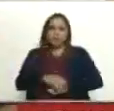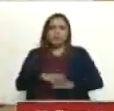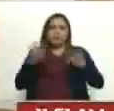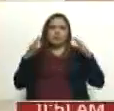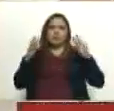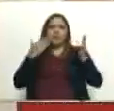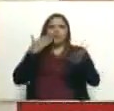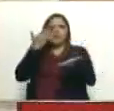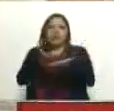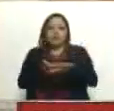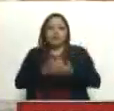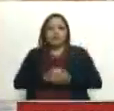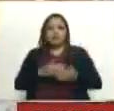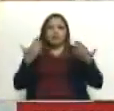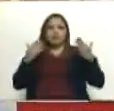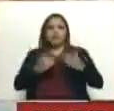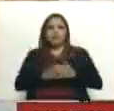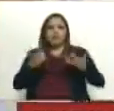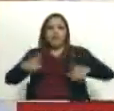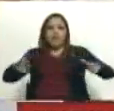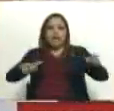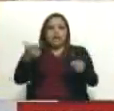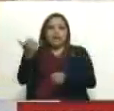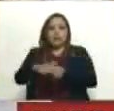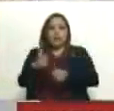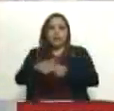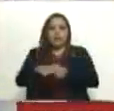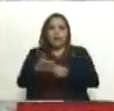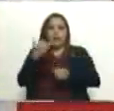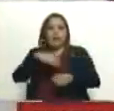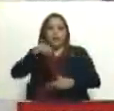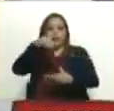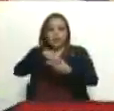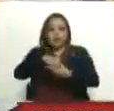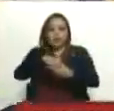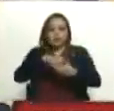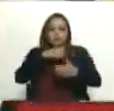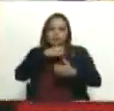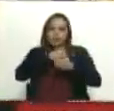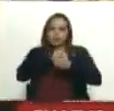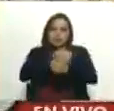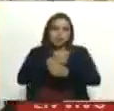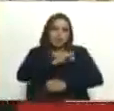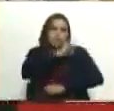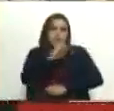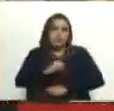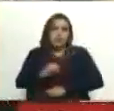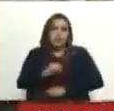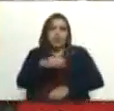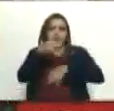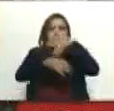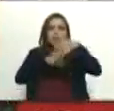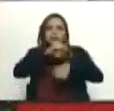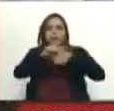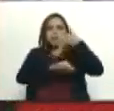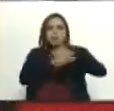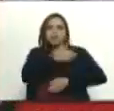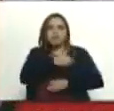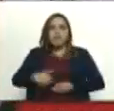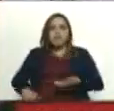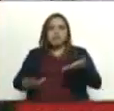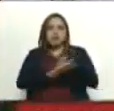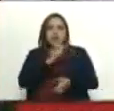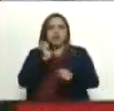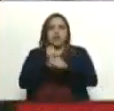Gracias. El lago de Maracaibo es del Zulia, palabras del vicepresidente sectorial de Obras Públicas y Servicios, ministro del Poder Popular para